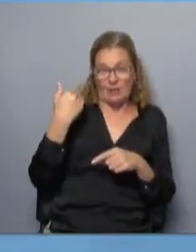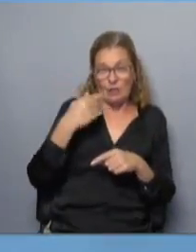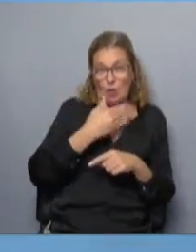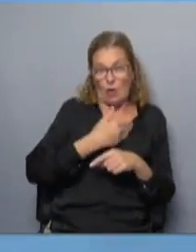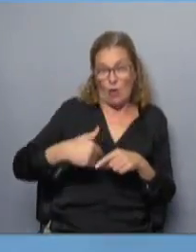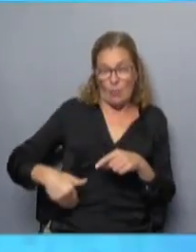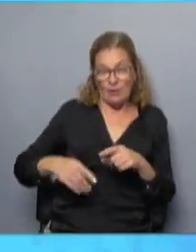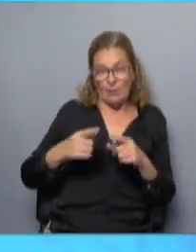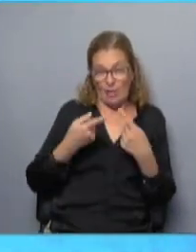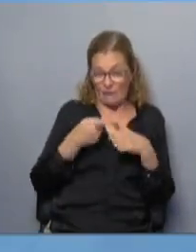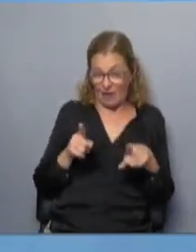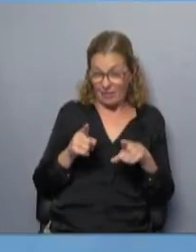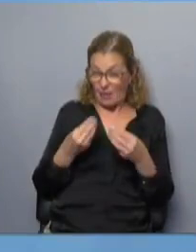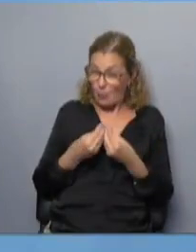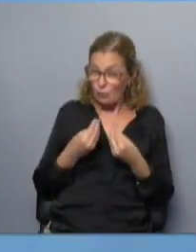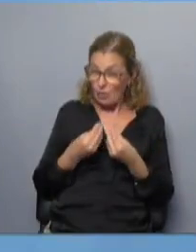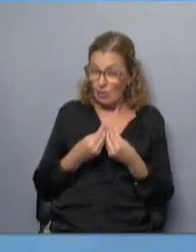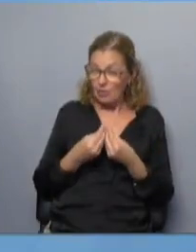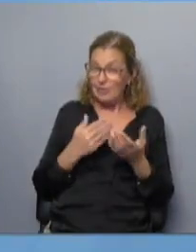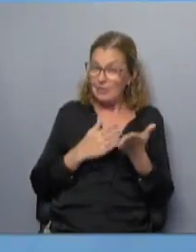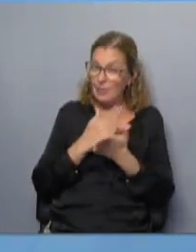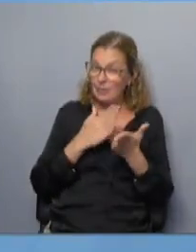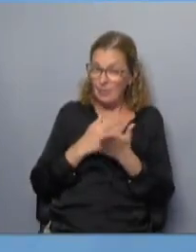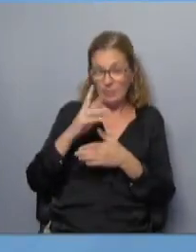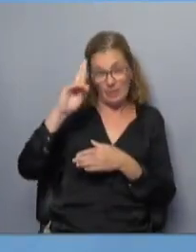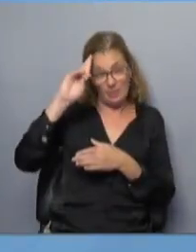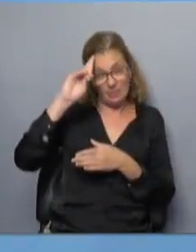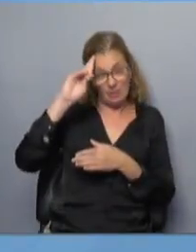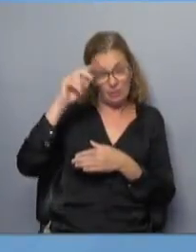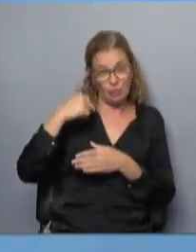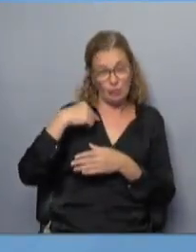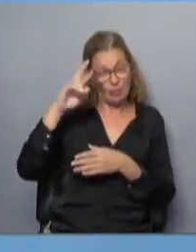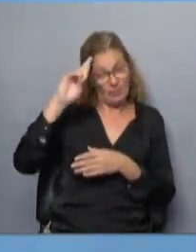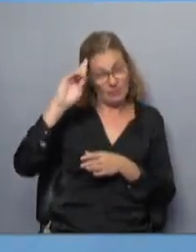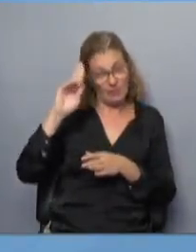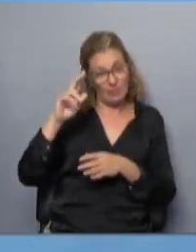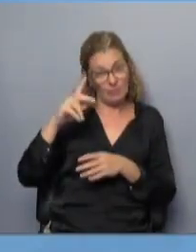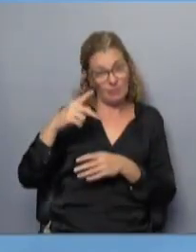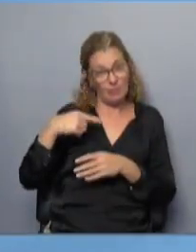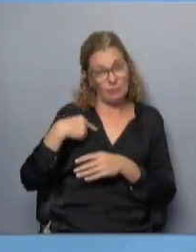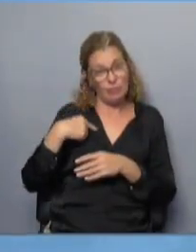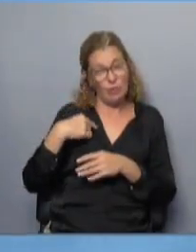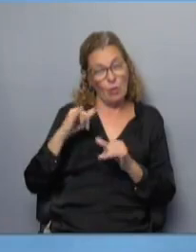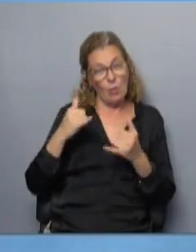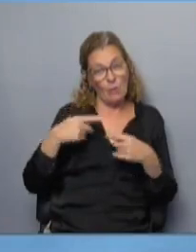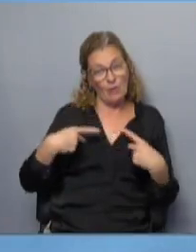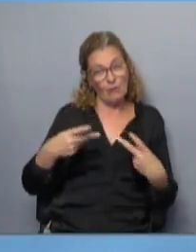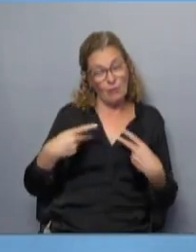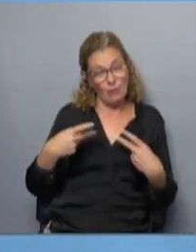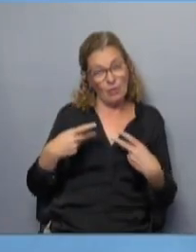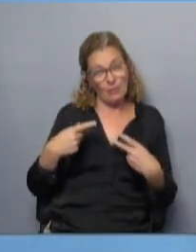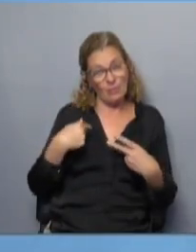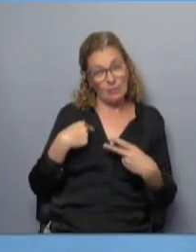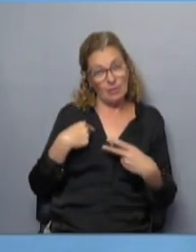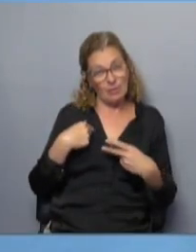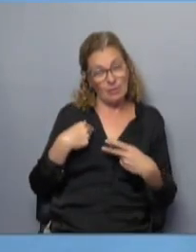muchas diferencias siempre me respetaron es si yo respete yo al fuego entonces lo dijo a mí me